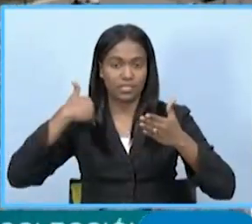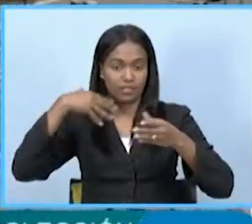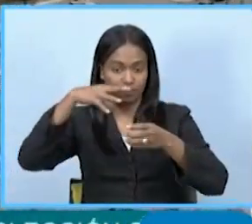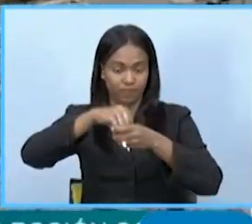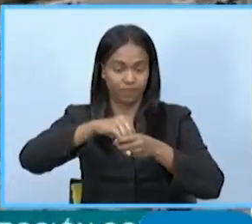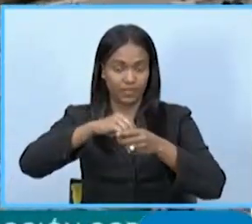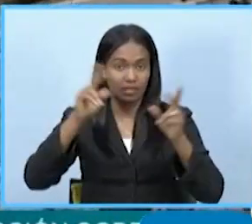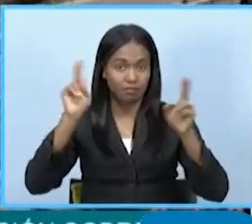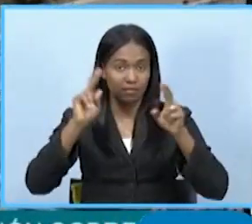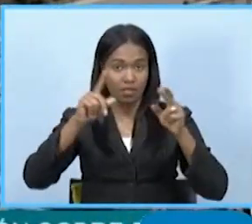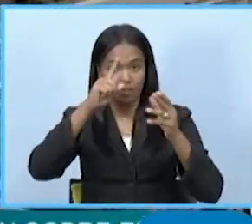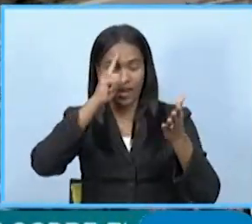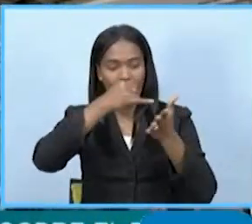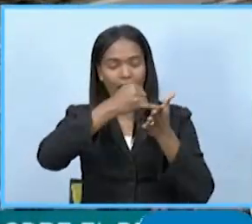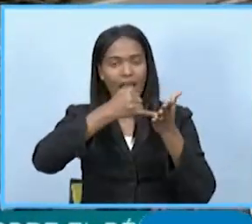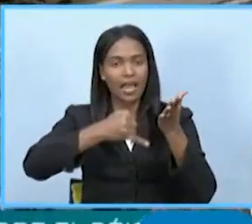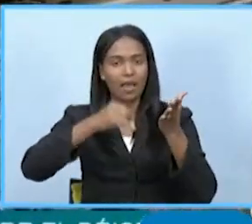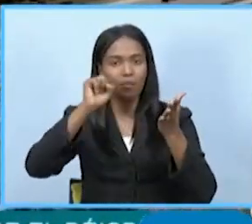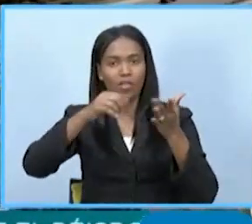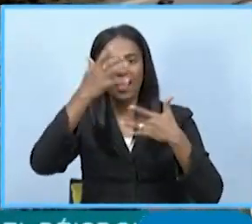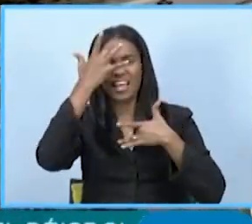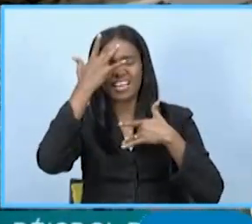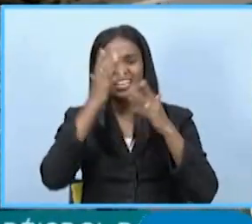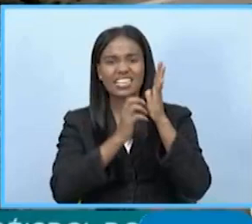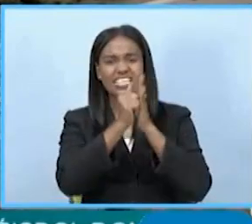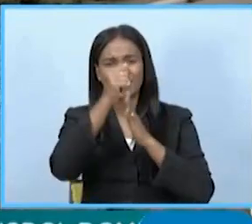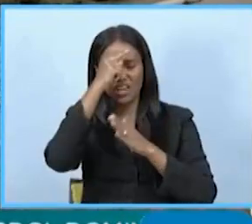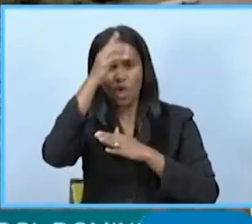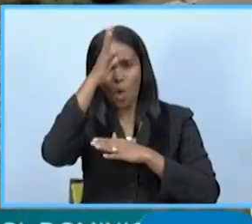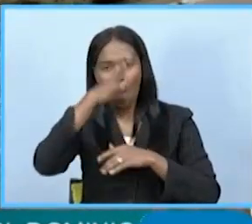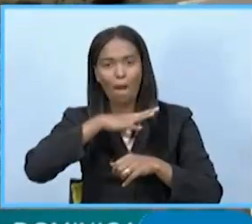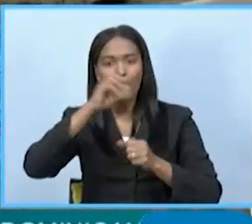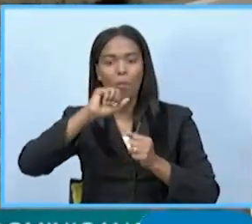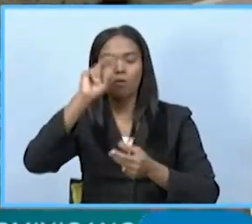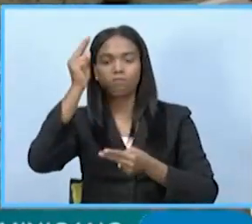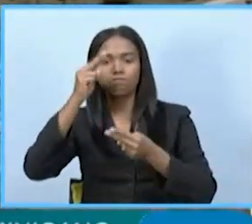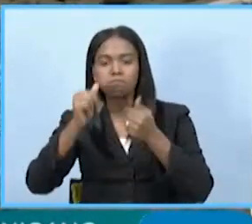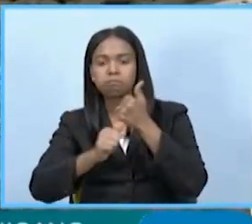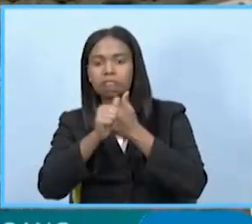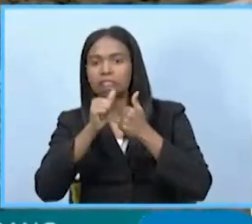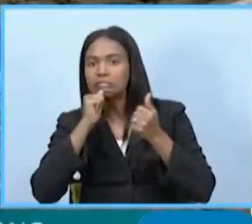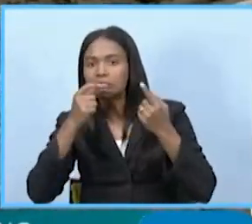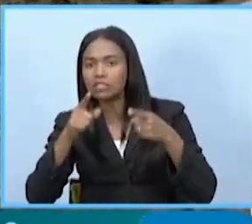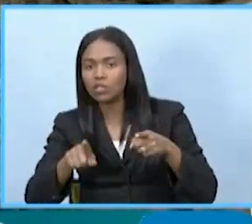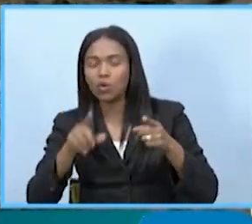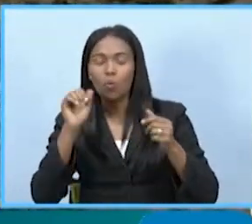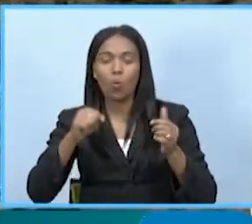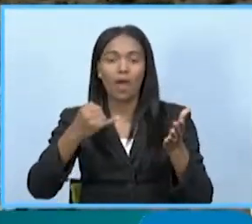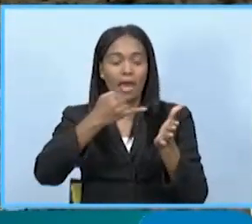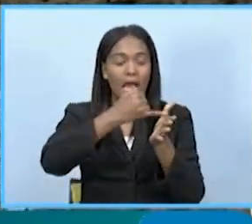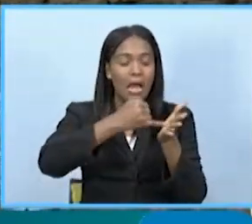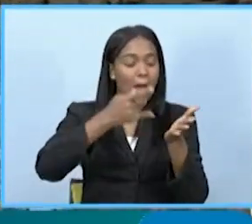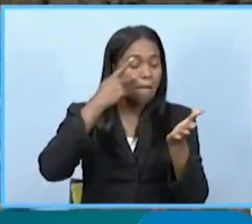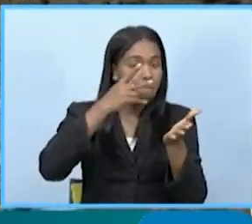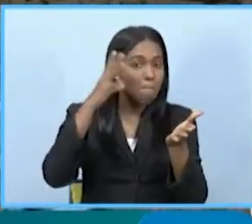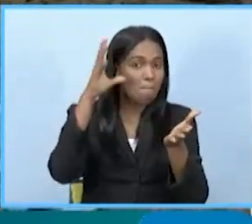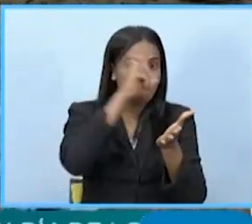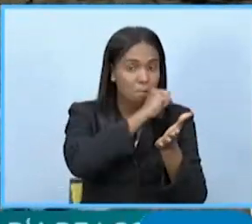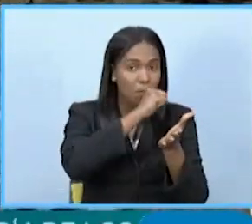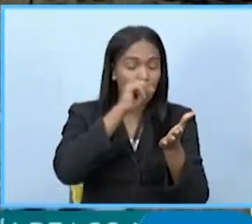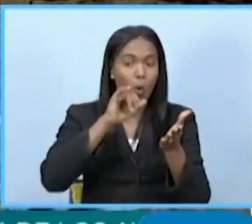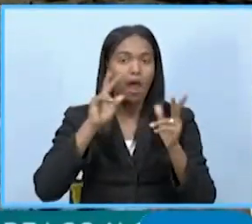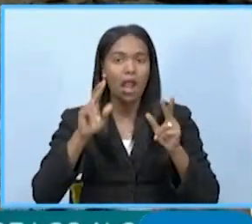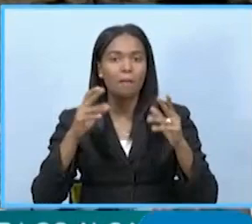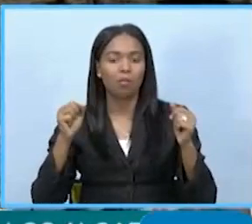HOMS para cáncer de próstata reducen el riesgo de complicaciones, minimizan las cicatrices, tienen un alto índice de éxito, una